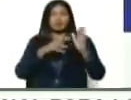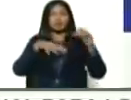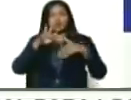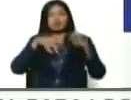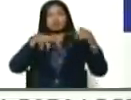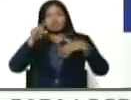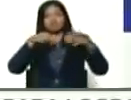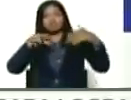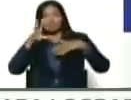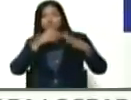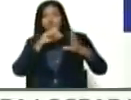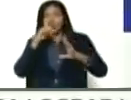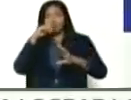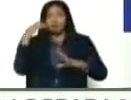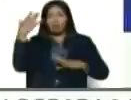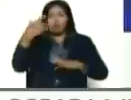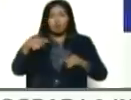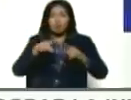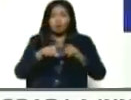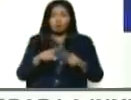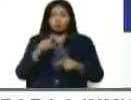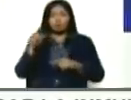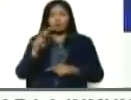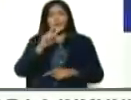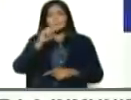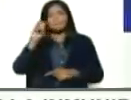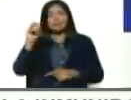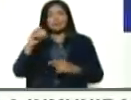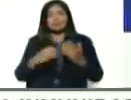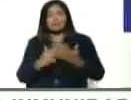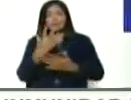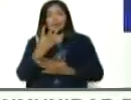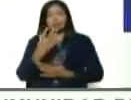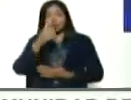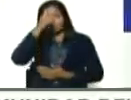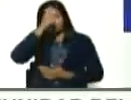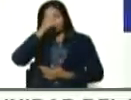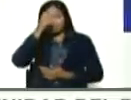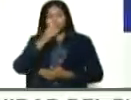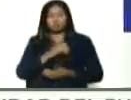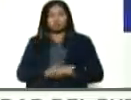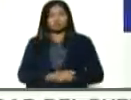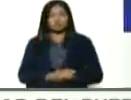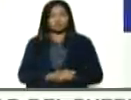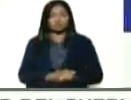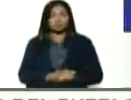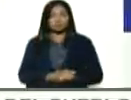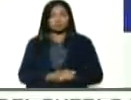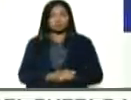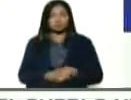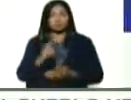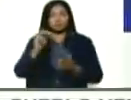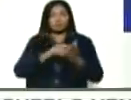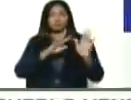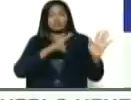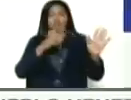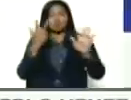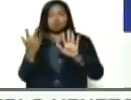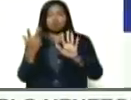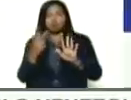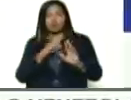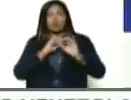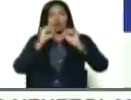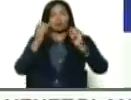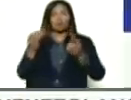16 17 llegó el 20 de mayo domingo 20 de mayo 2018 y les